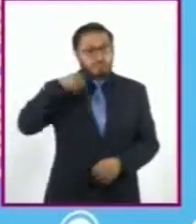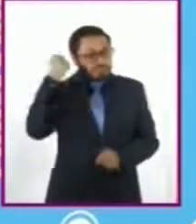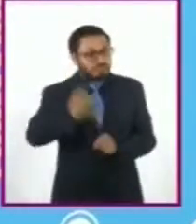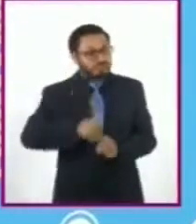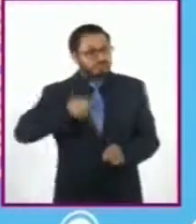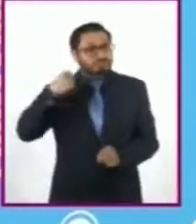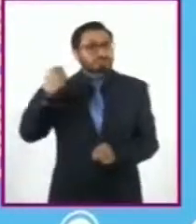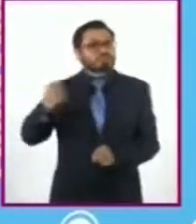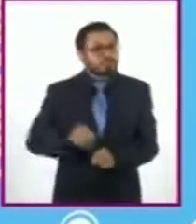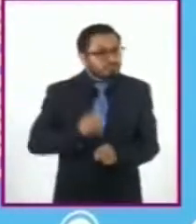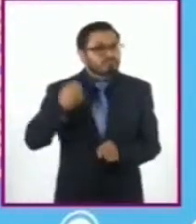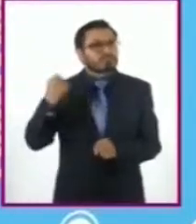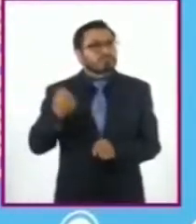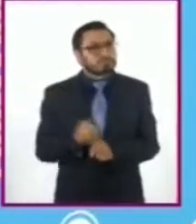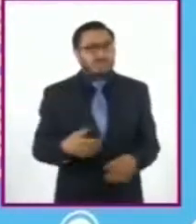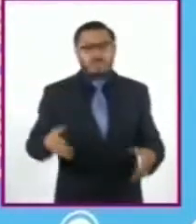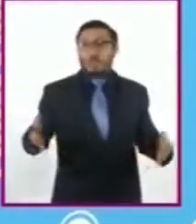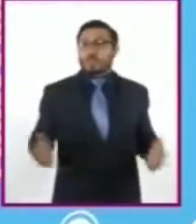constancia y motivación.